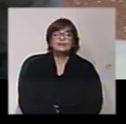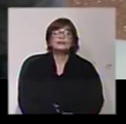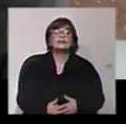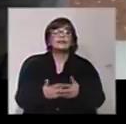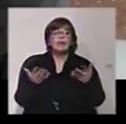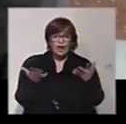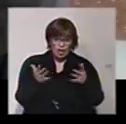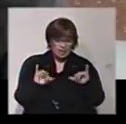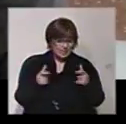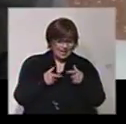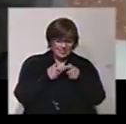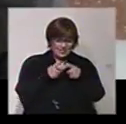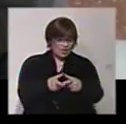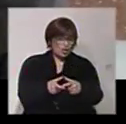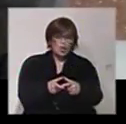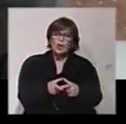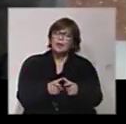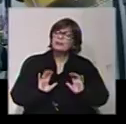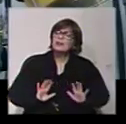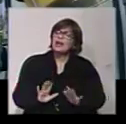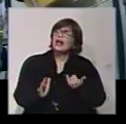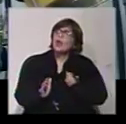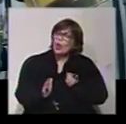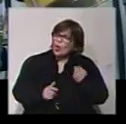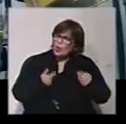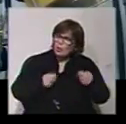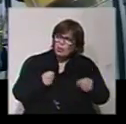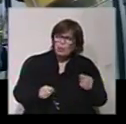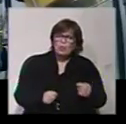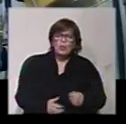Tenés un disco, ¿no? ¿Cómo es componer desde la batería?